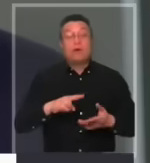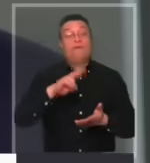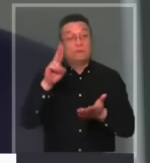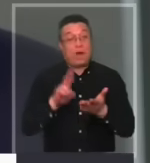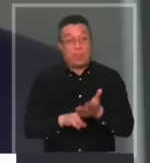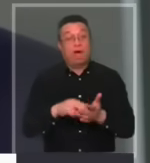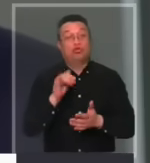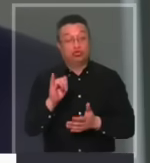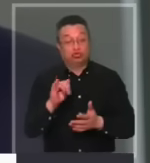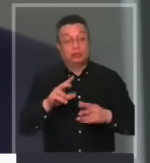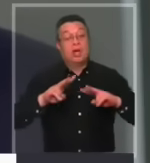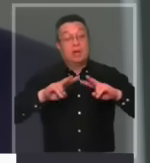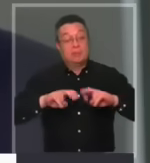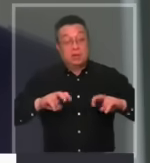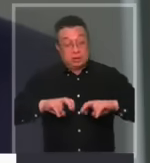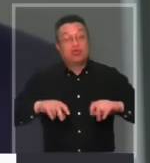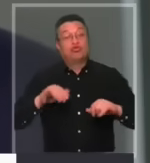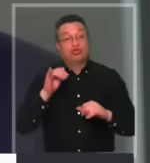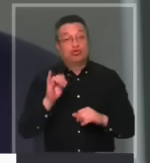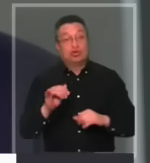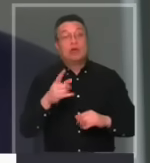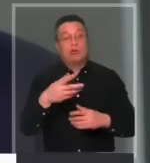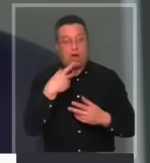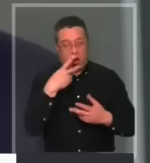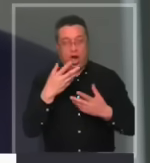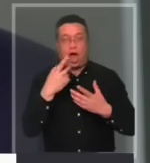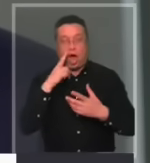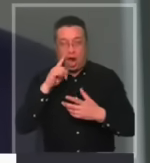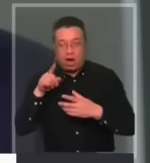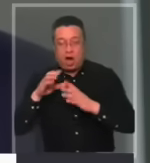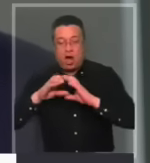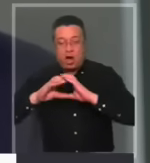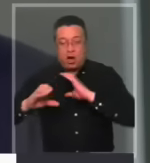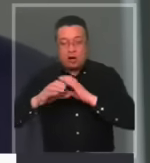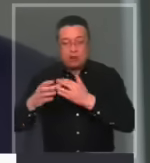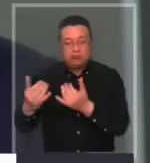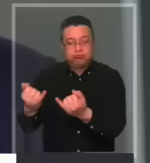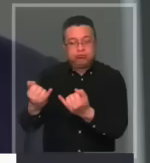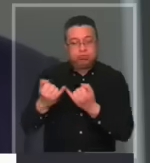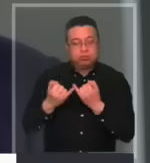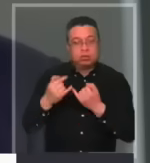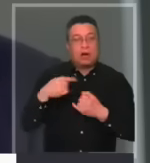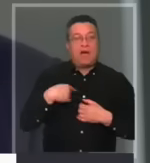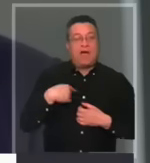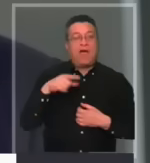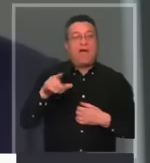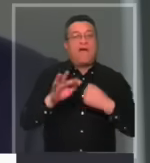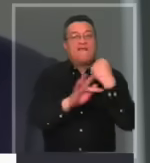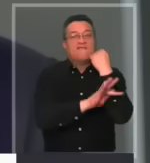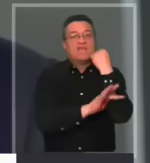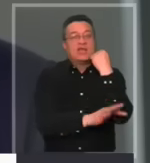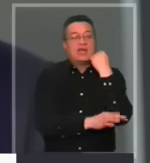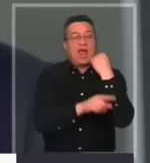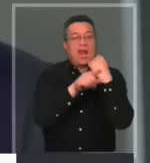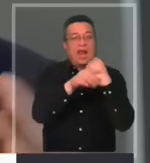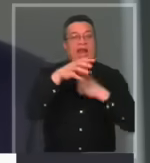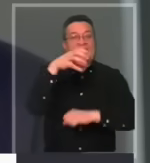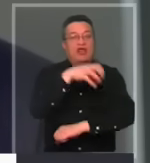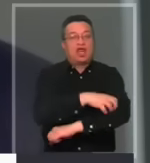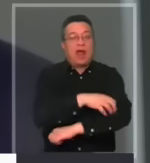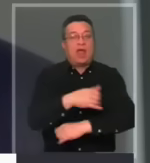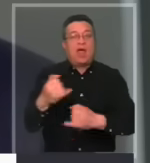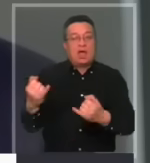una investigación en virtud a una comunicación que llegó a la Fiscalía Nacional por parte de la fiscal regional Carmen Gloria Wittner, que en razón a